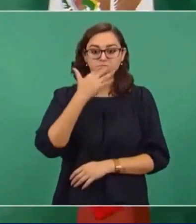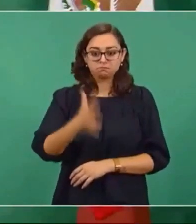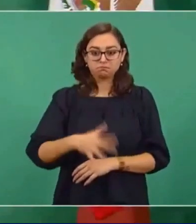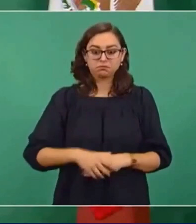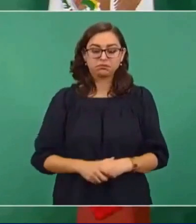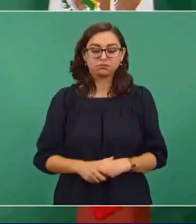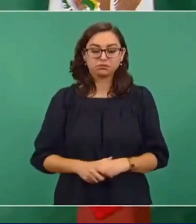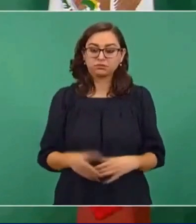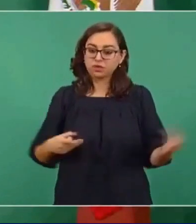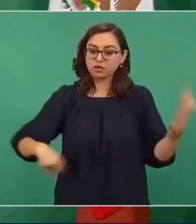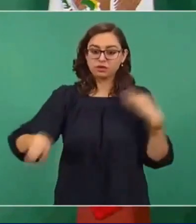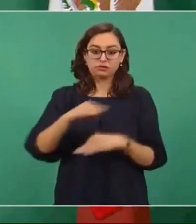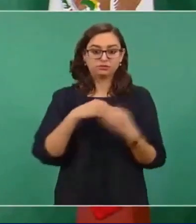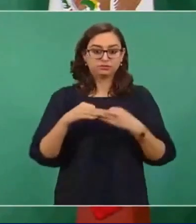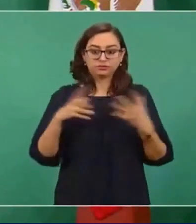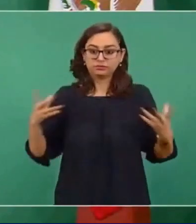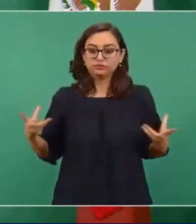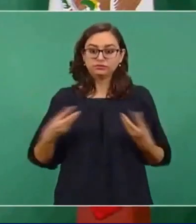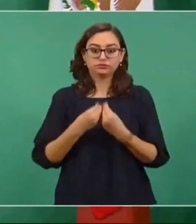Entonces, todos ayudan,